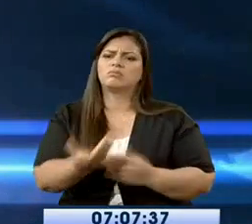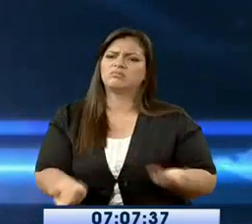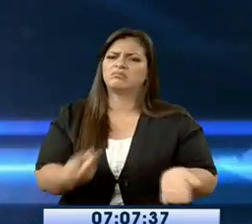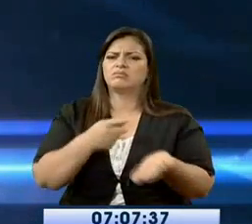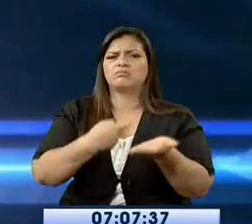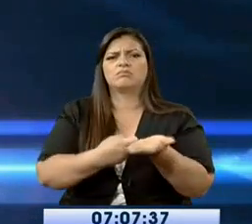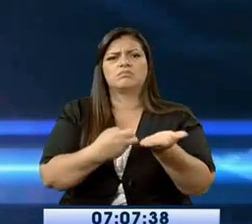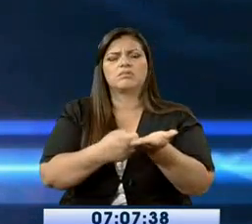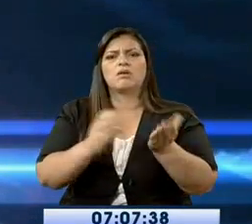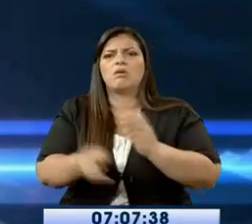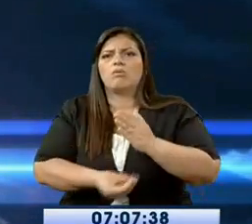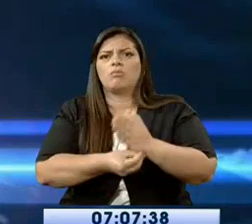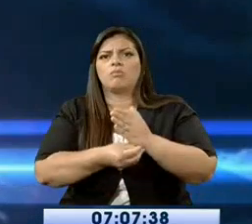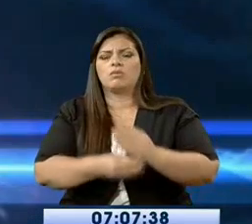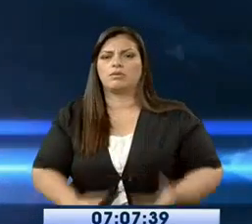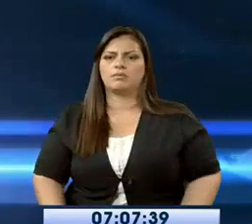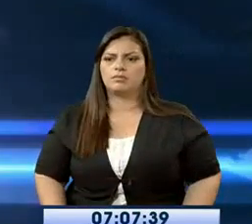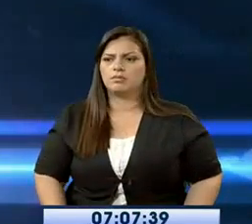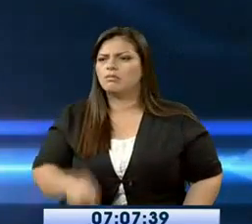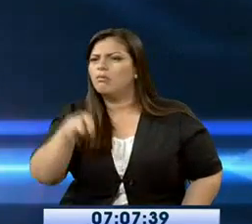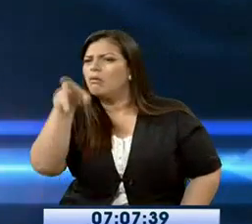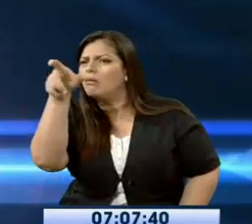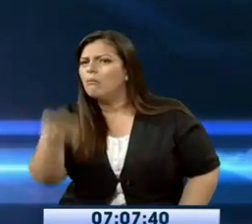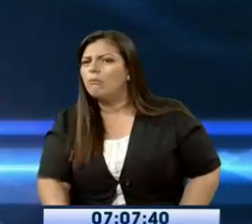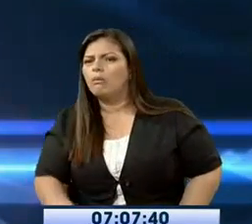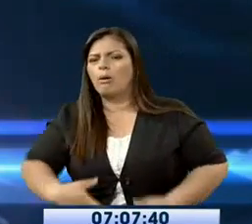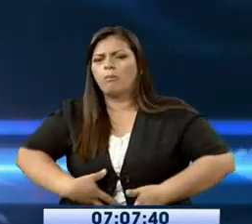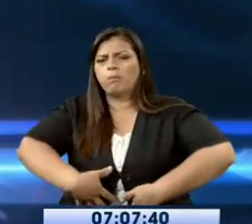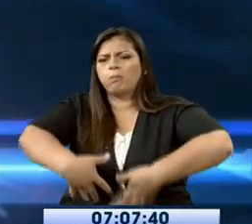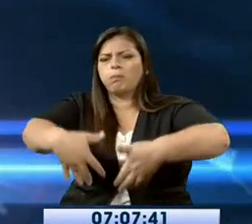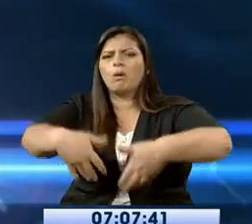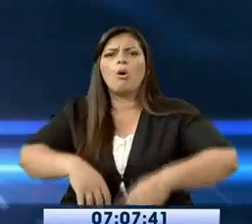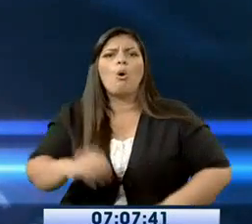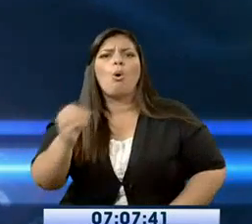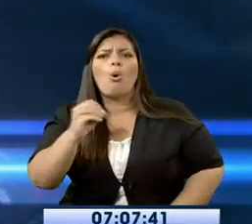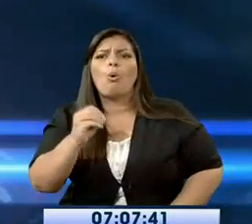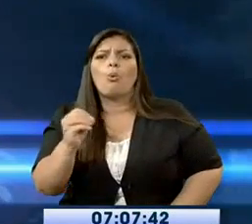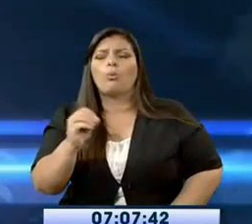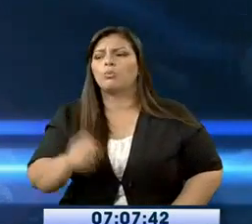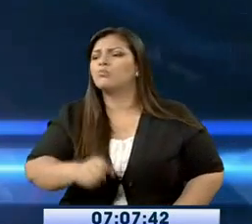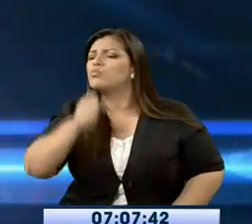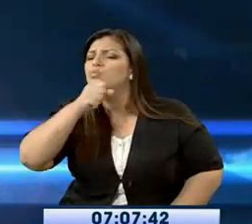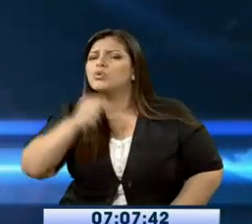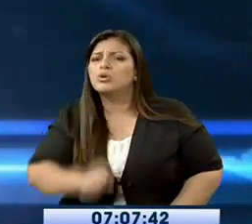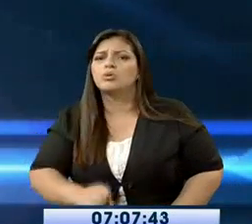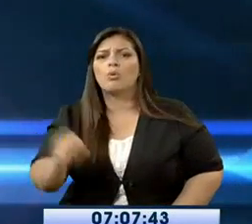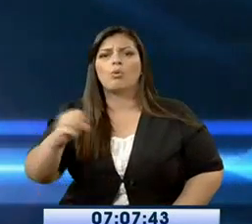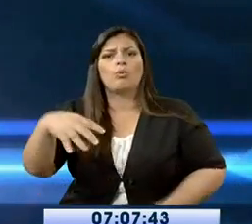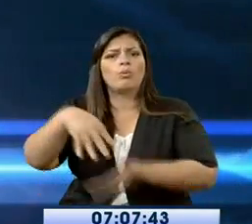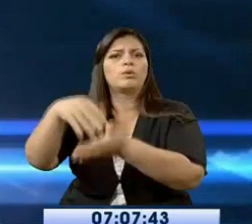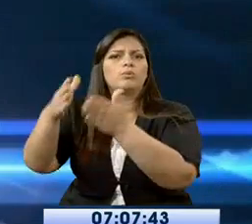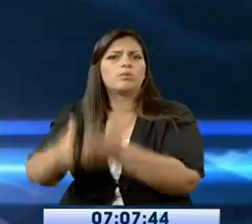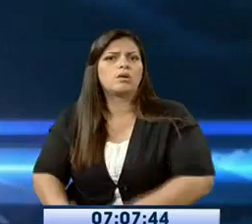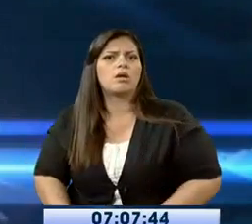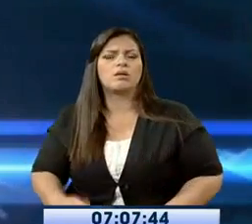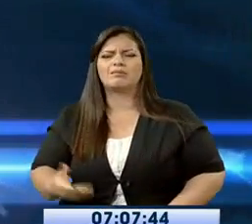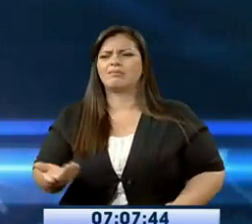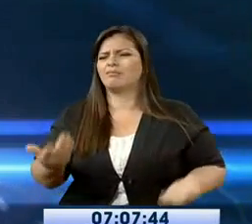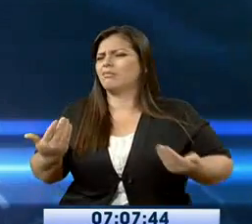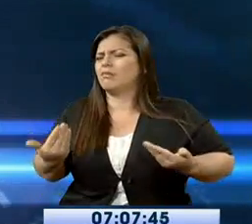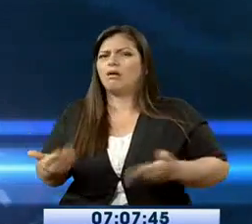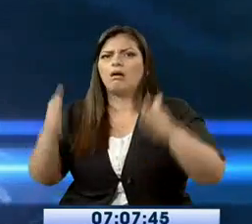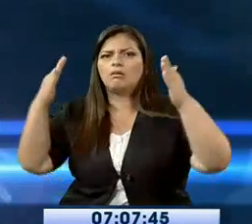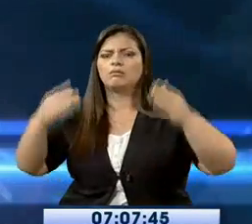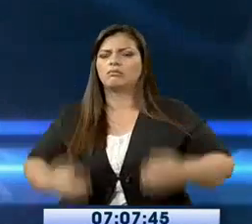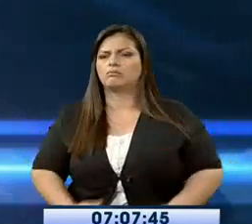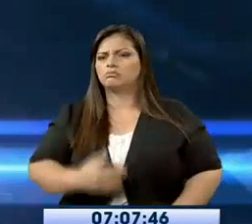estén cogiendo a los jovencitos, niños de escuelas y colegios. Y tampoco se ha visto un pronunciamiento por parte de la autoridad en este sentido. No se ha conocido en sí. Es importante